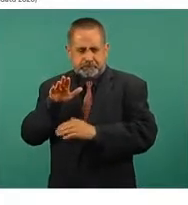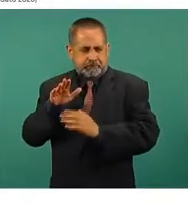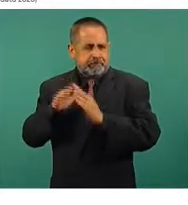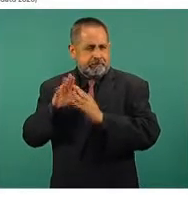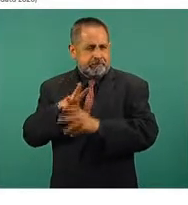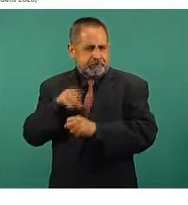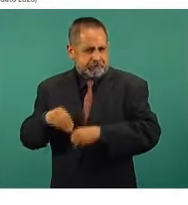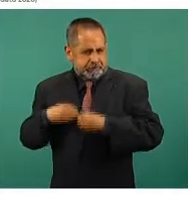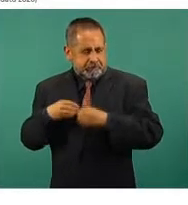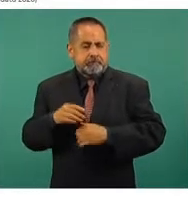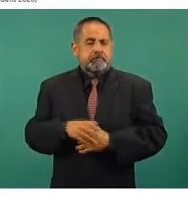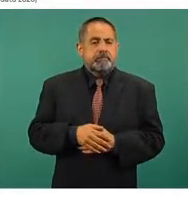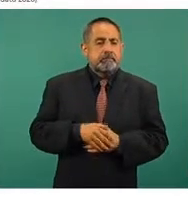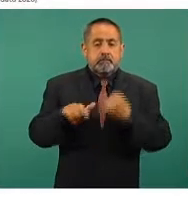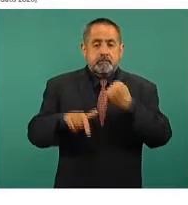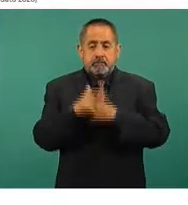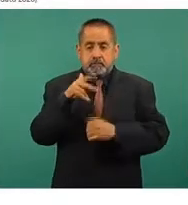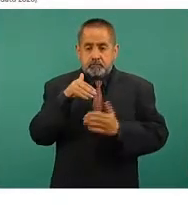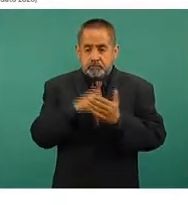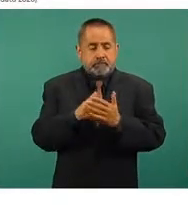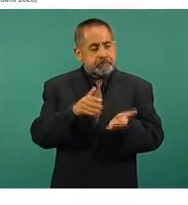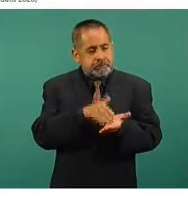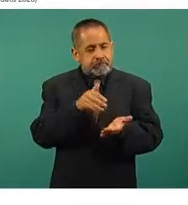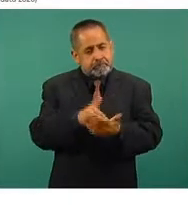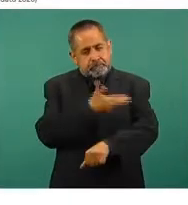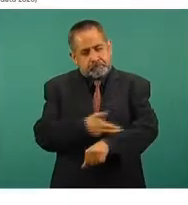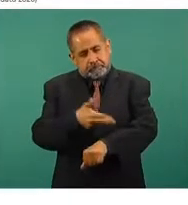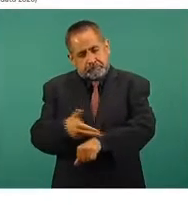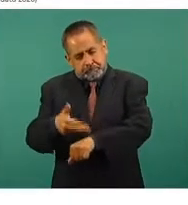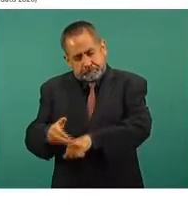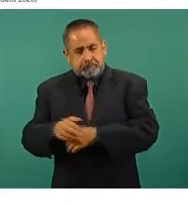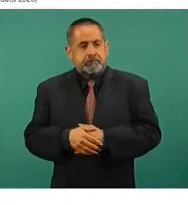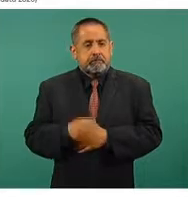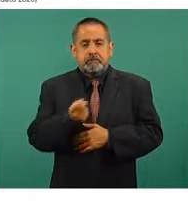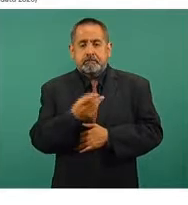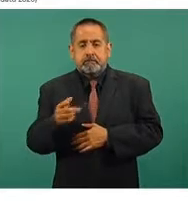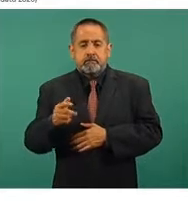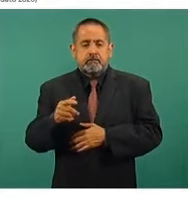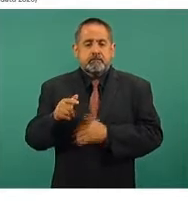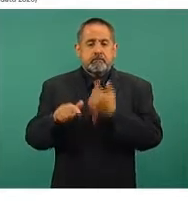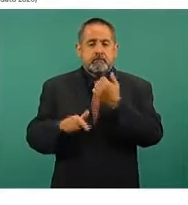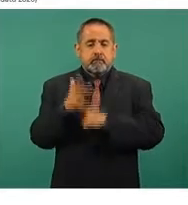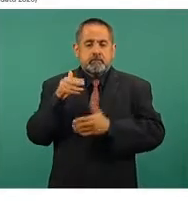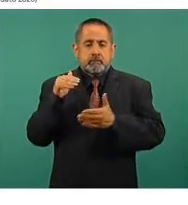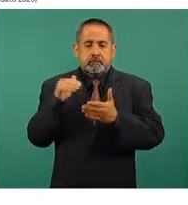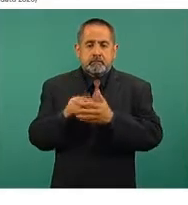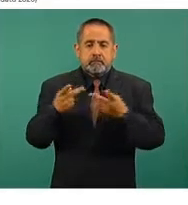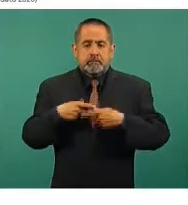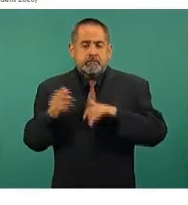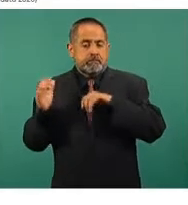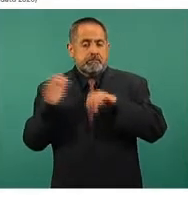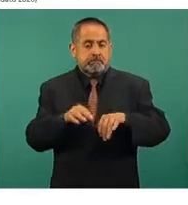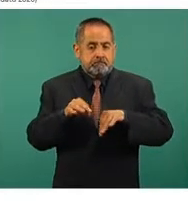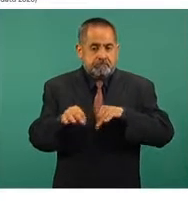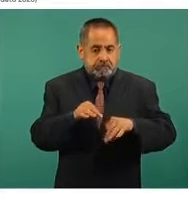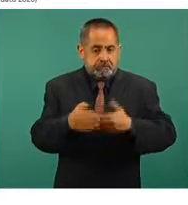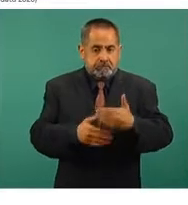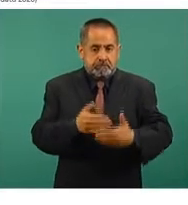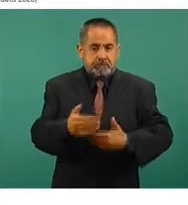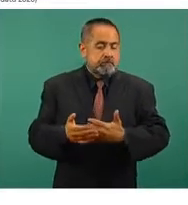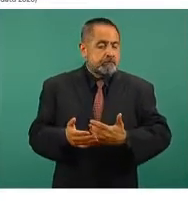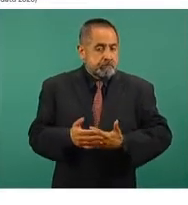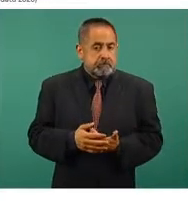acciones de regularización, más de 30,000 empleos directos solamente en la parte de las obras públicas. Los